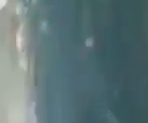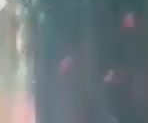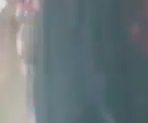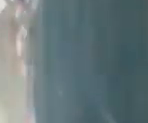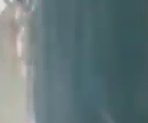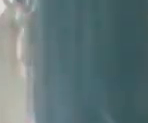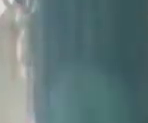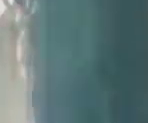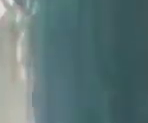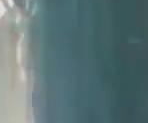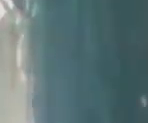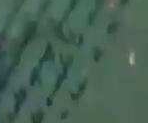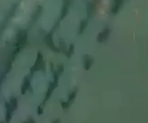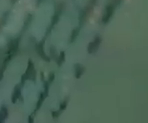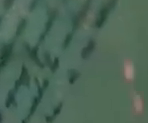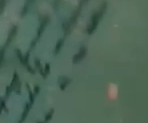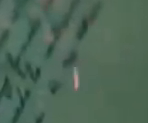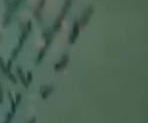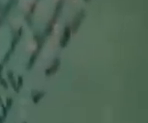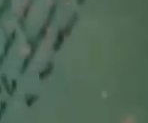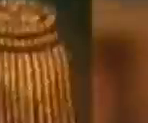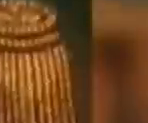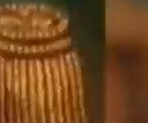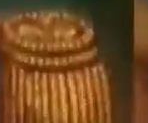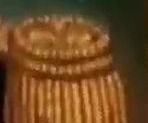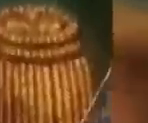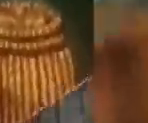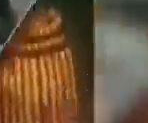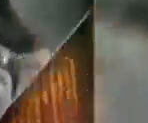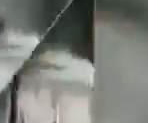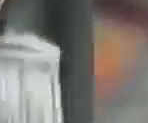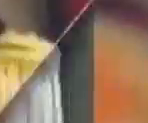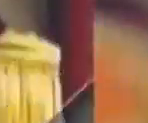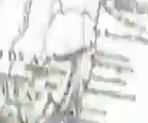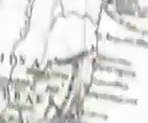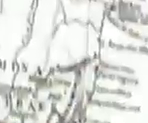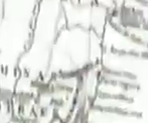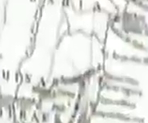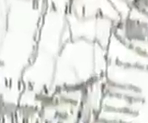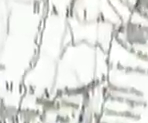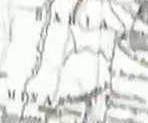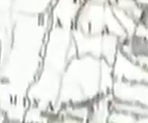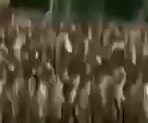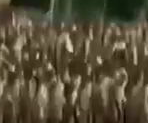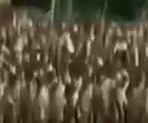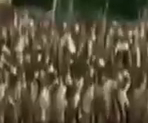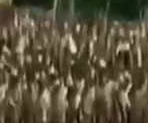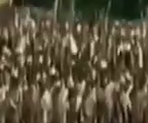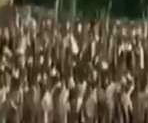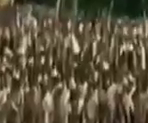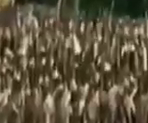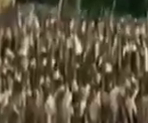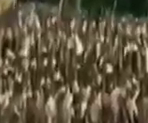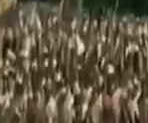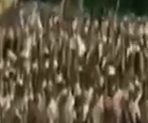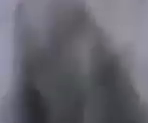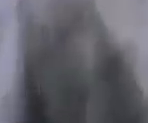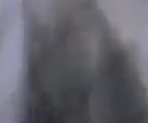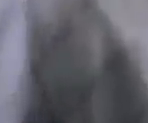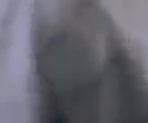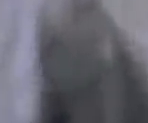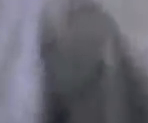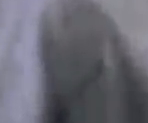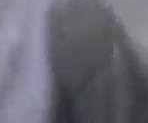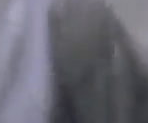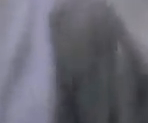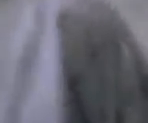Bolívar, en su visión y su sabiduría, perfiló su accionar a la integración y liga perpetua en la Gran Colombia. Él vino